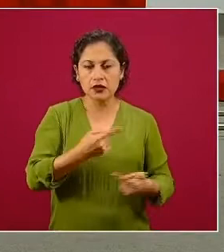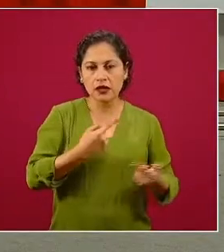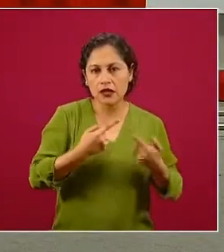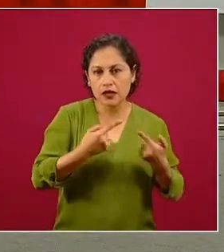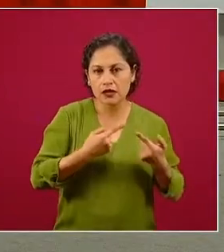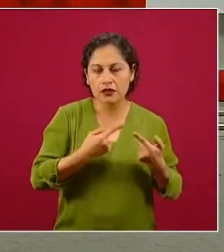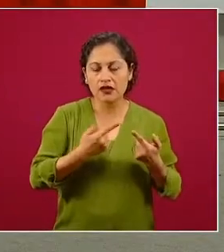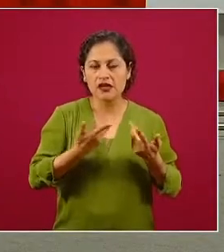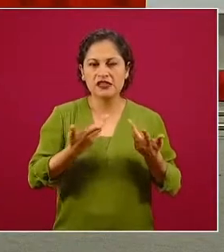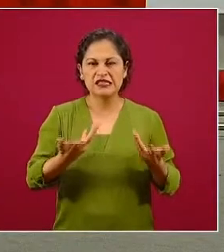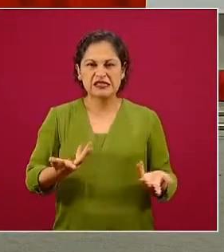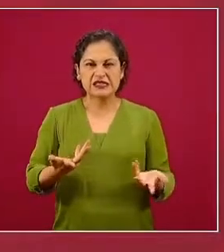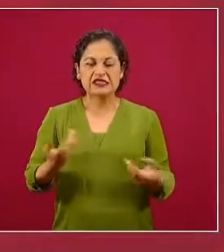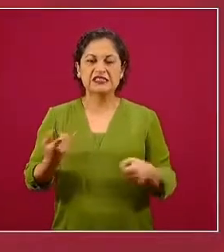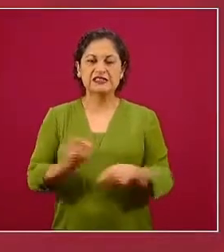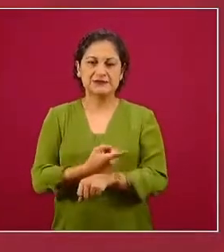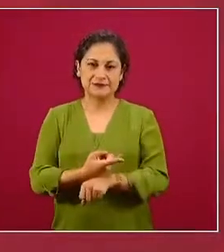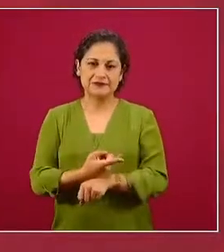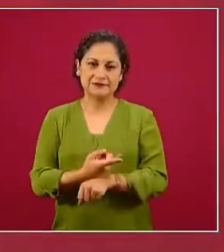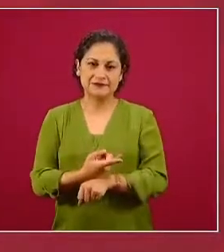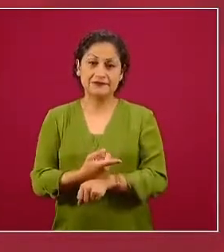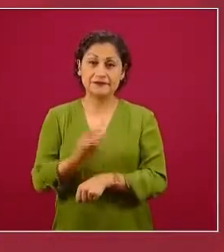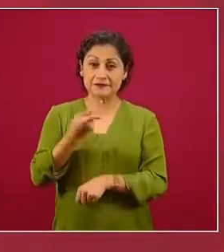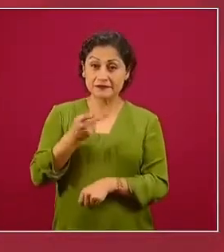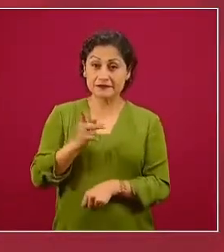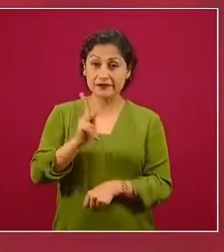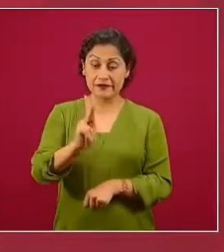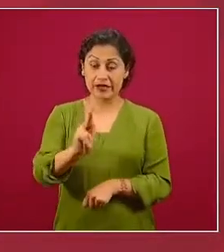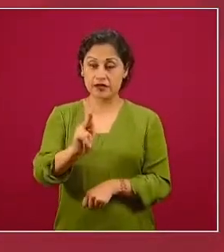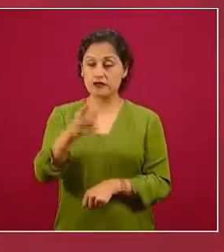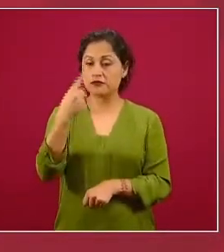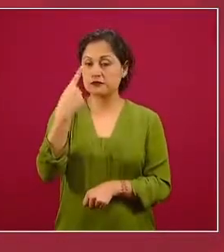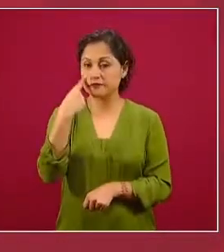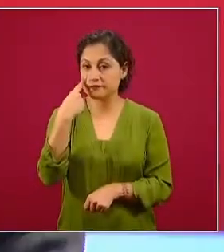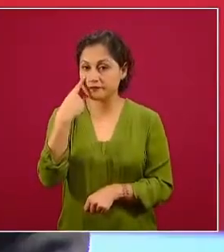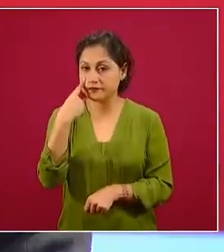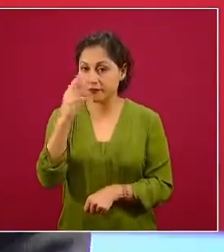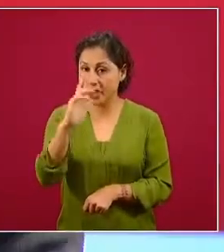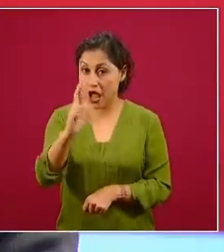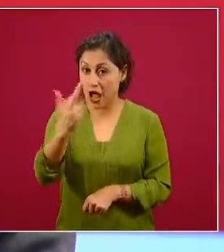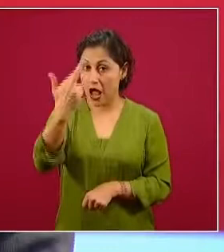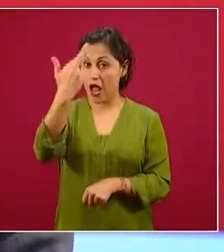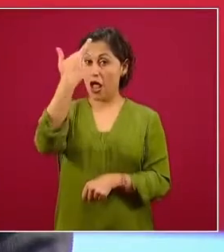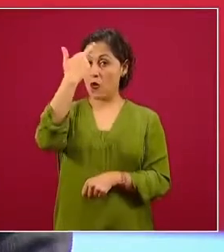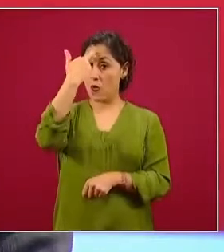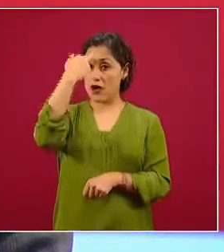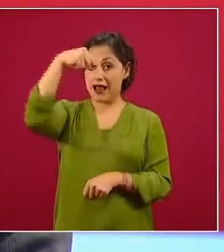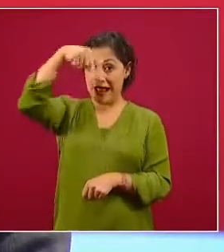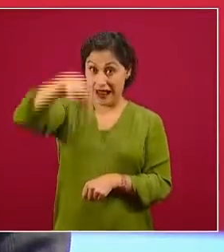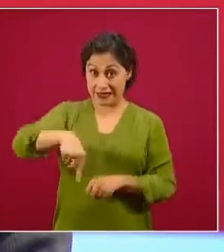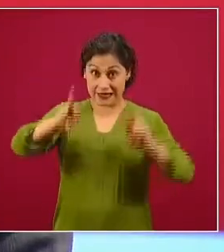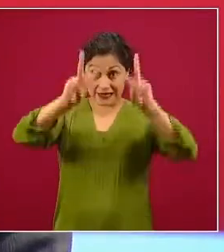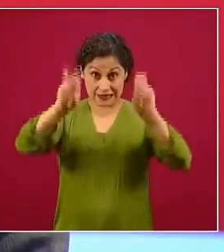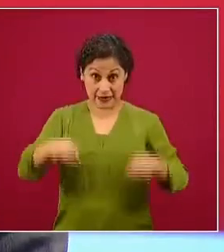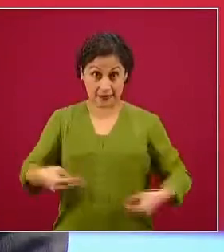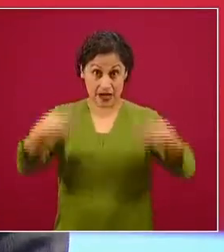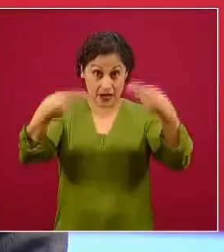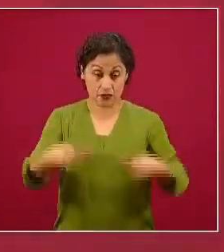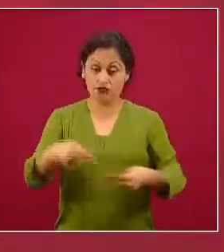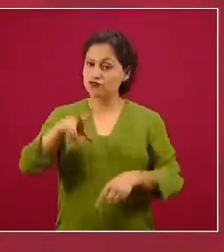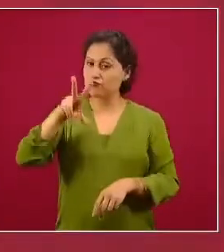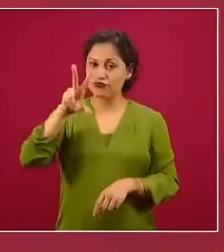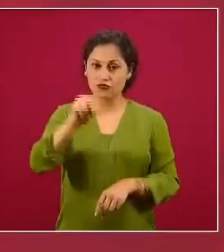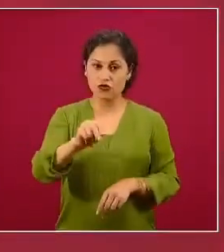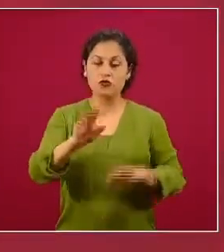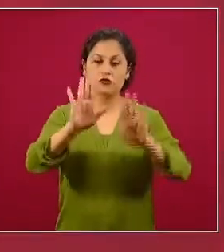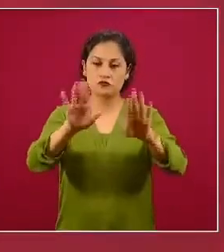Pero no perdamos de vista que aquí no se trata de negociaciones, y qué bueno que hace así su pregunta. Les platico una anécdota que creo que es ilustrativa. A